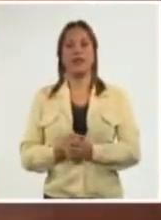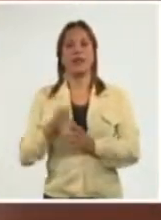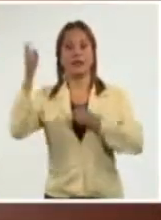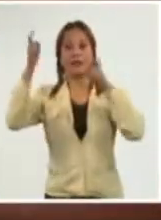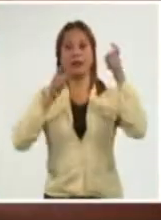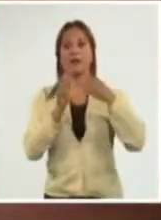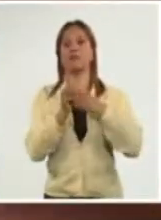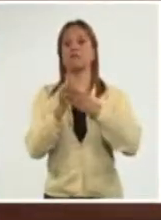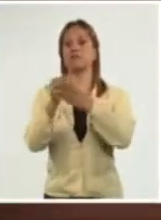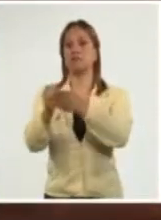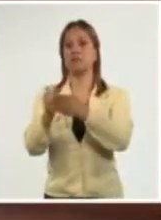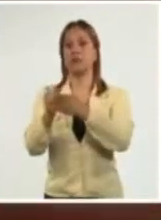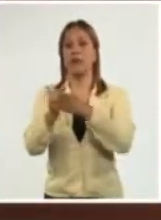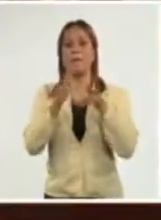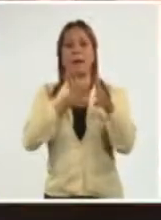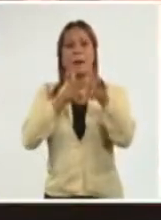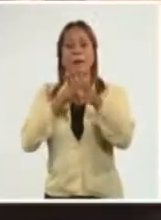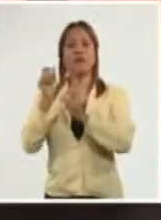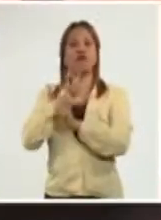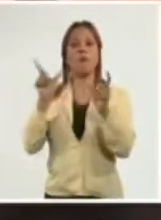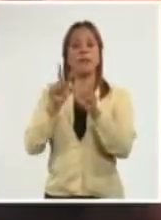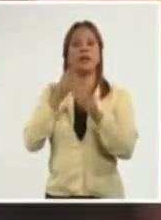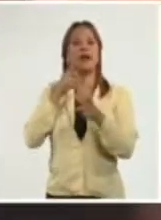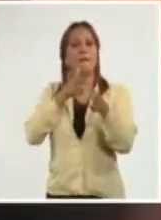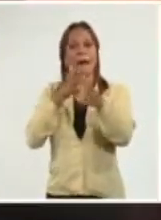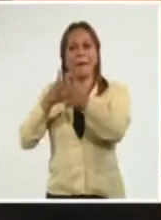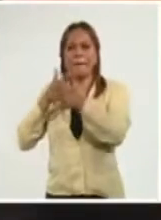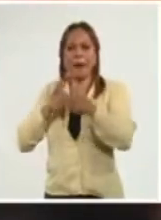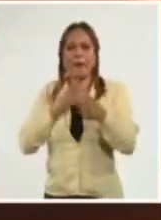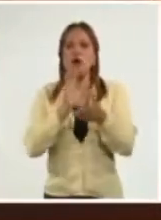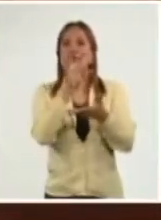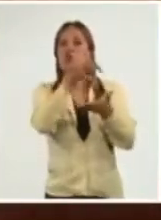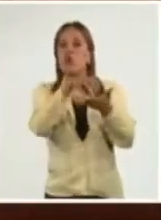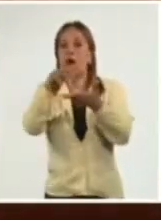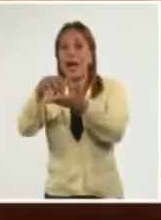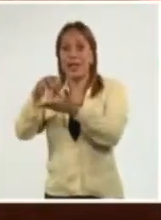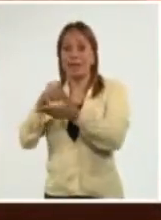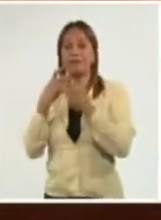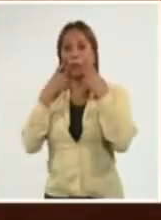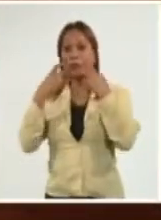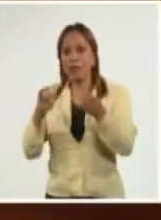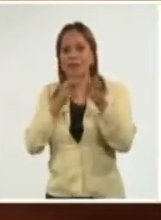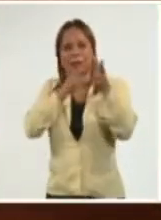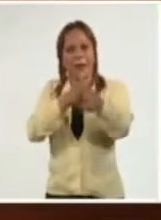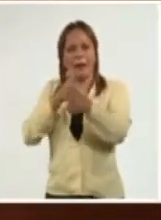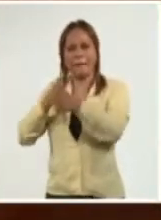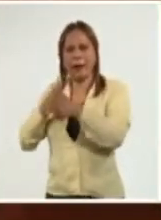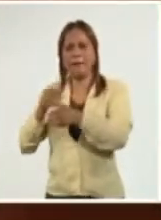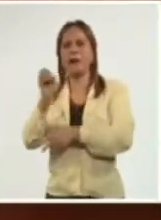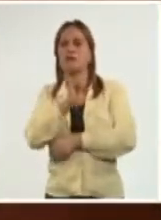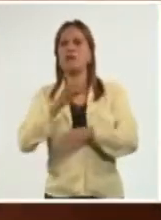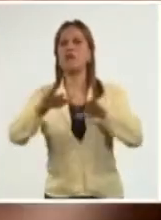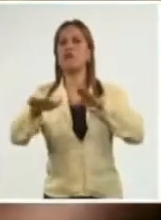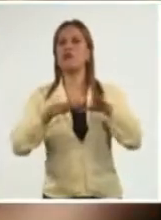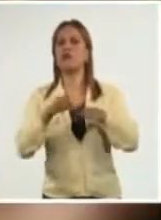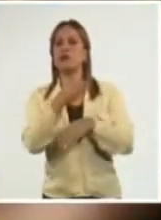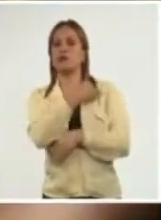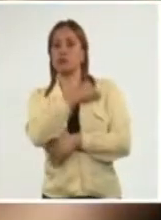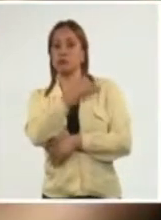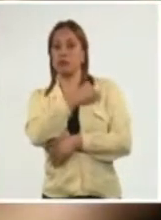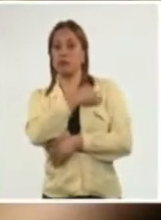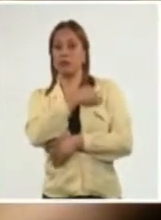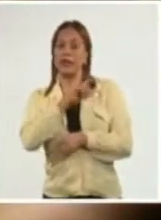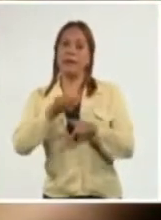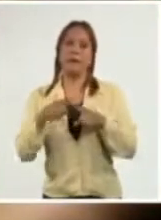frente. Ataque por sorpresa, golpes en sitios estratégicos y movilización popular. Pero una delación echó